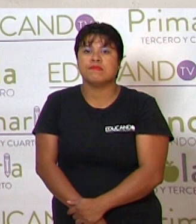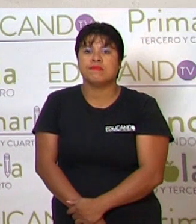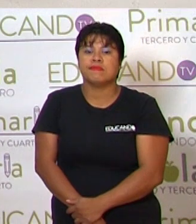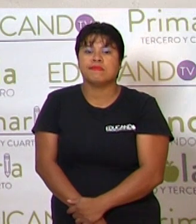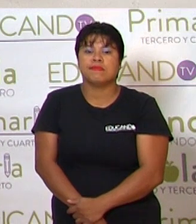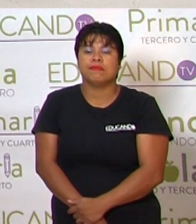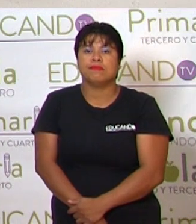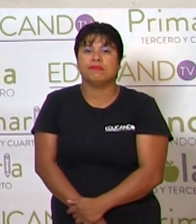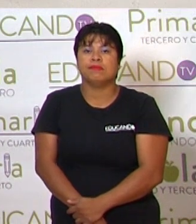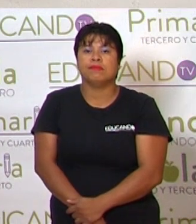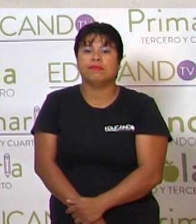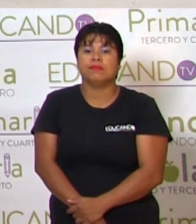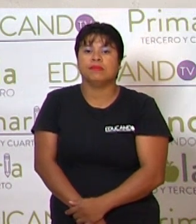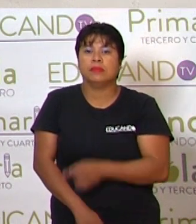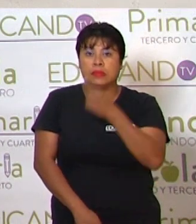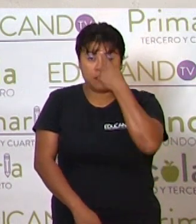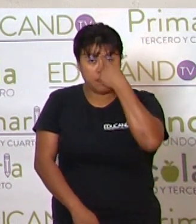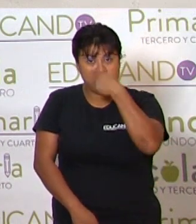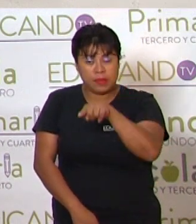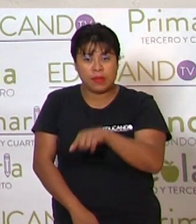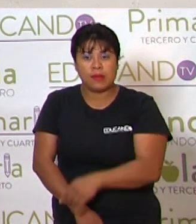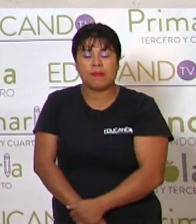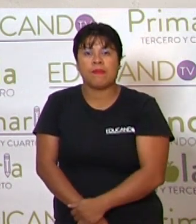bien, para